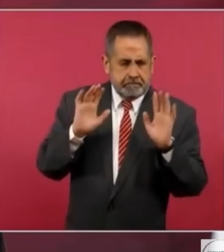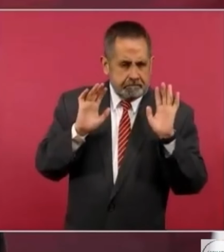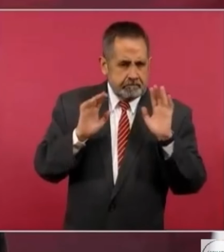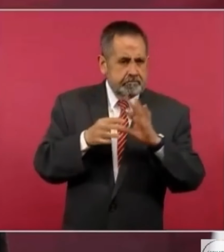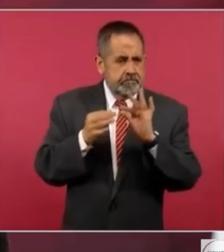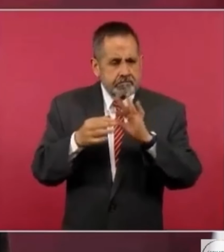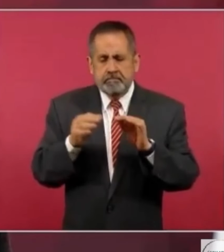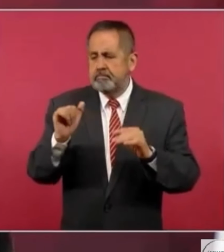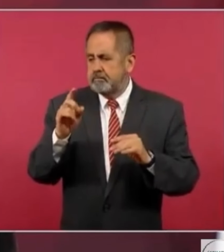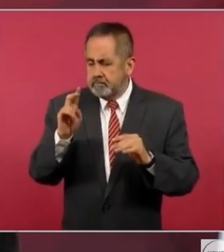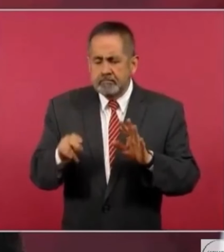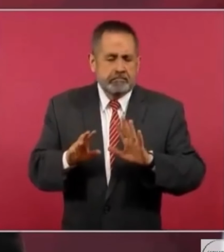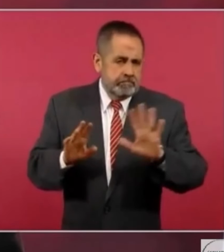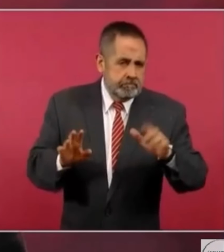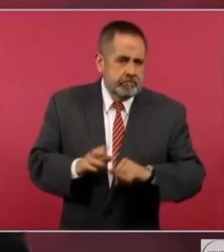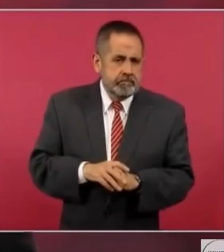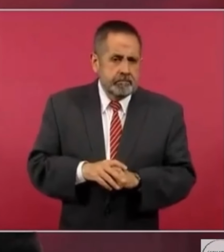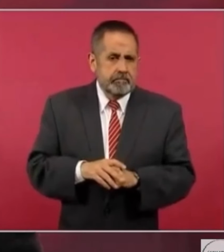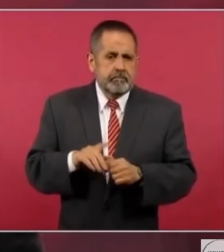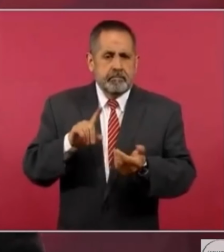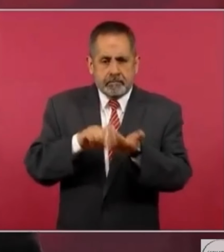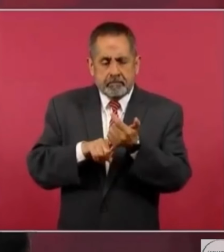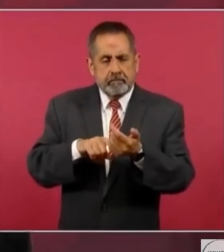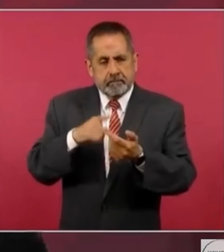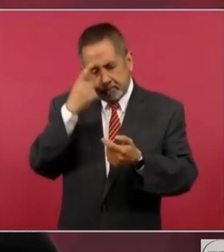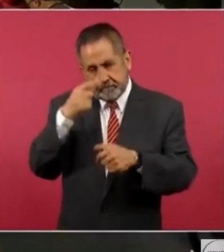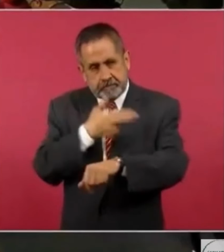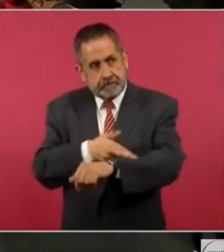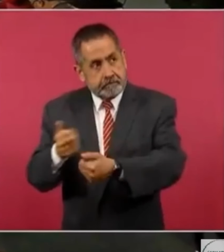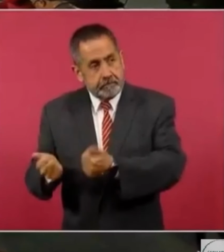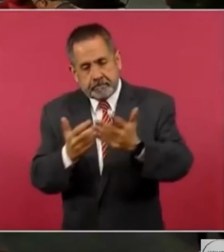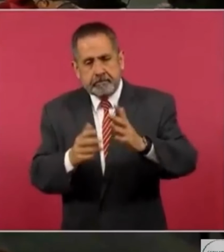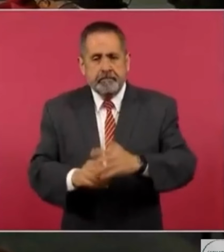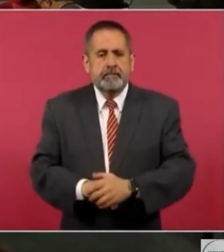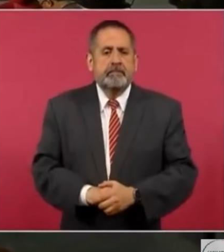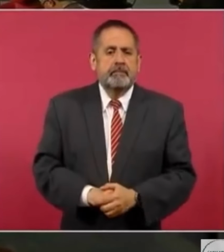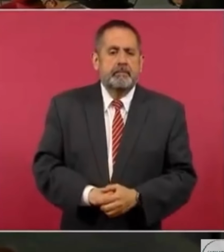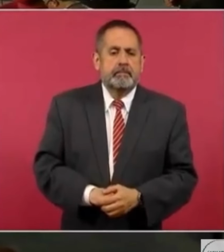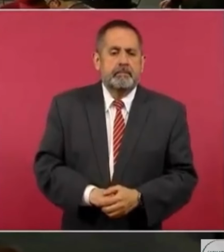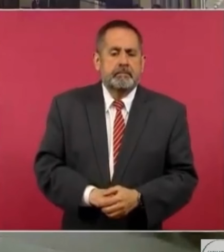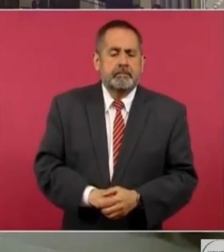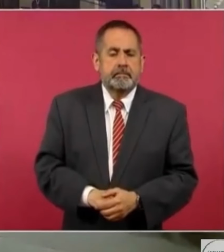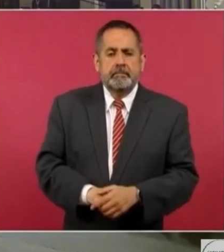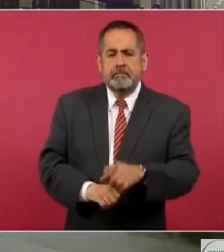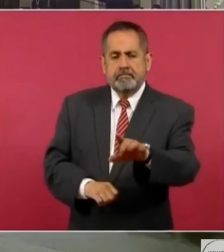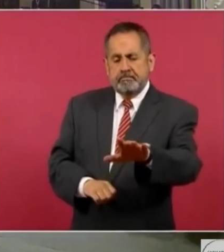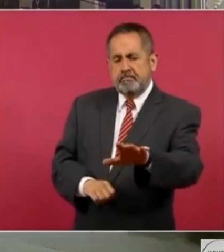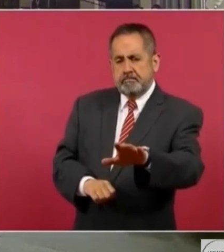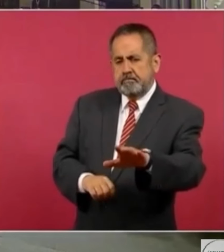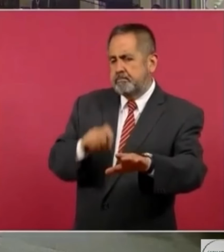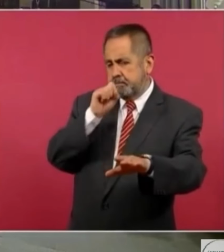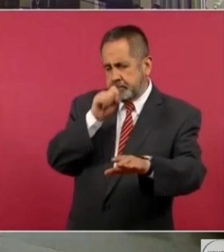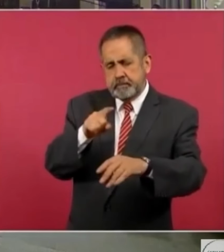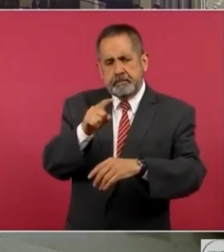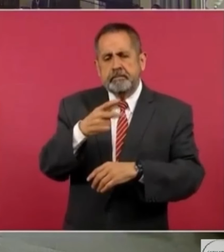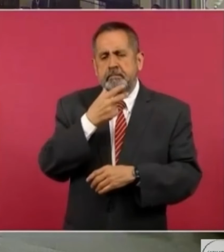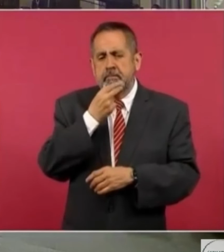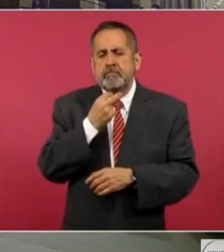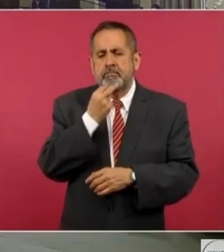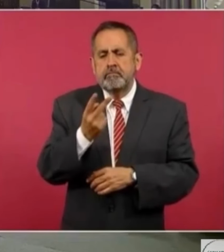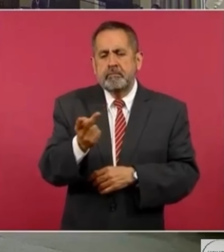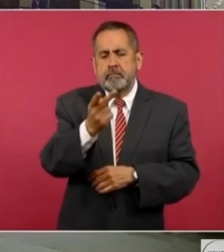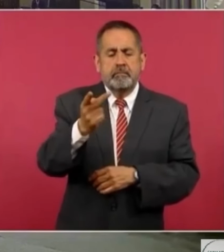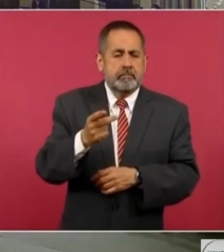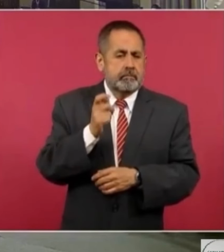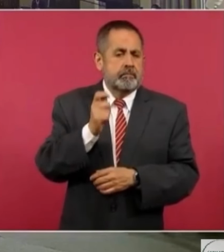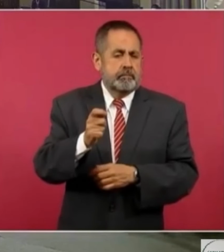Adán, estamos hablando de la extradición. Sí, también preguntar, evidentemente ya mencionan los